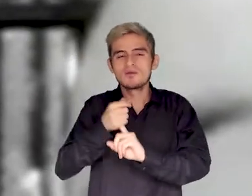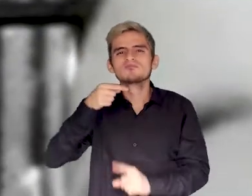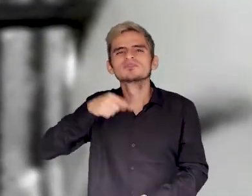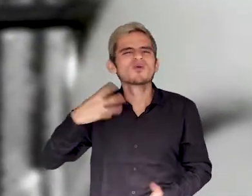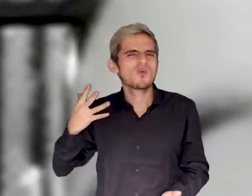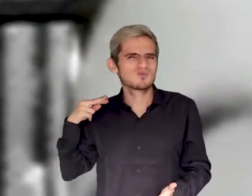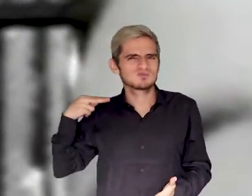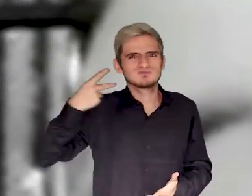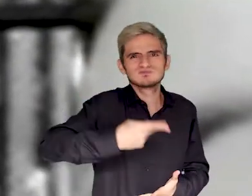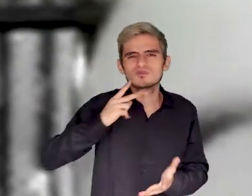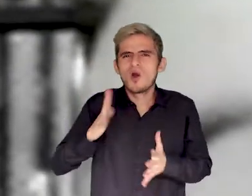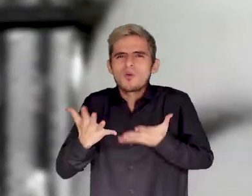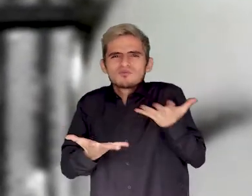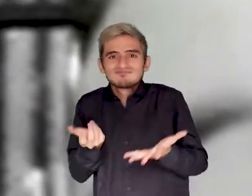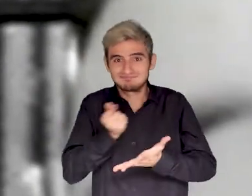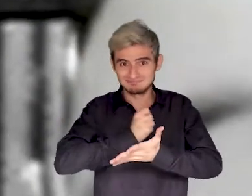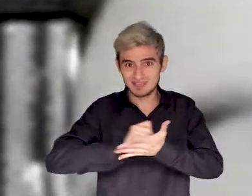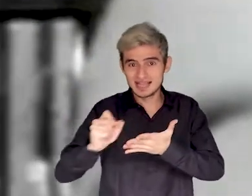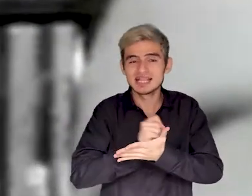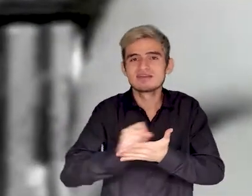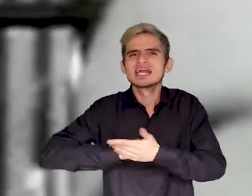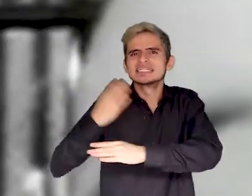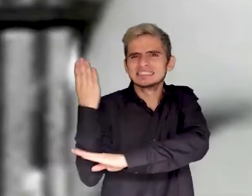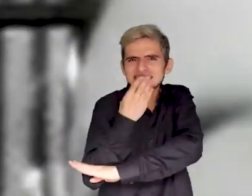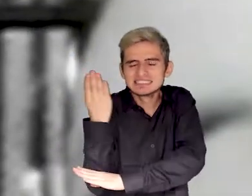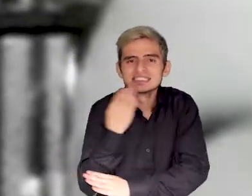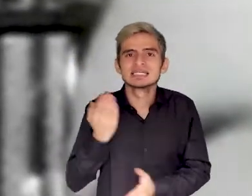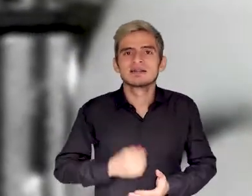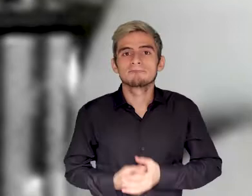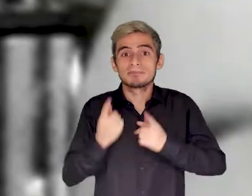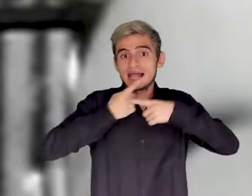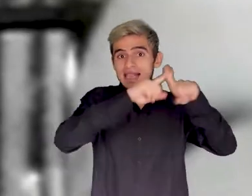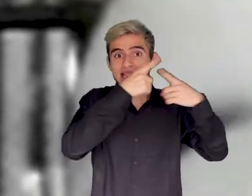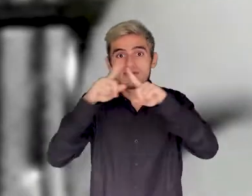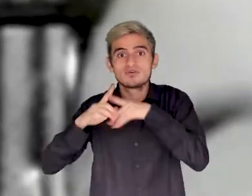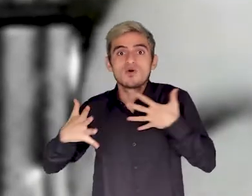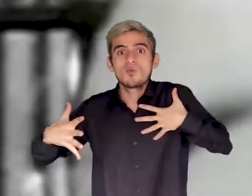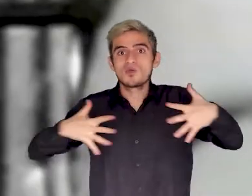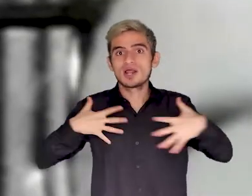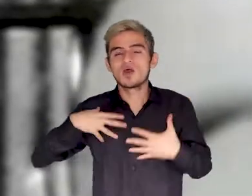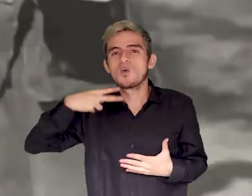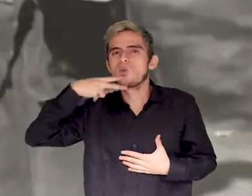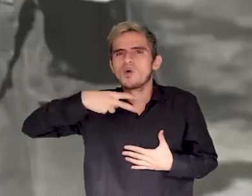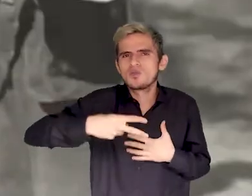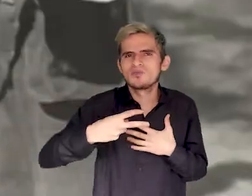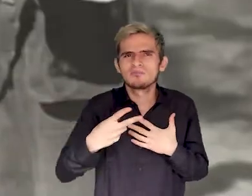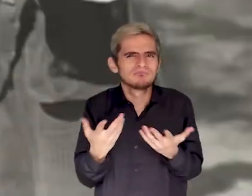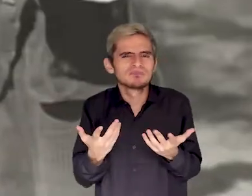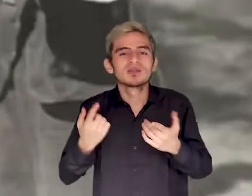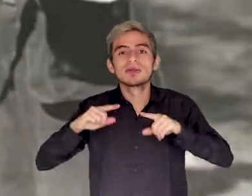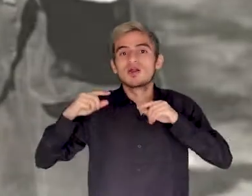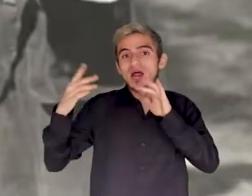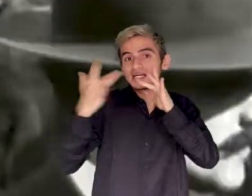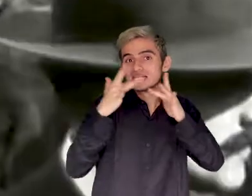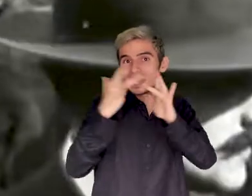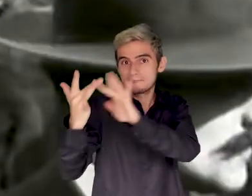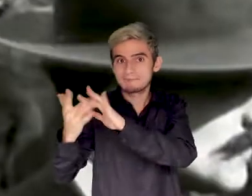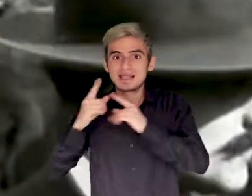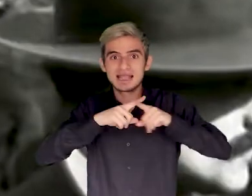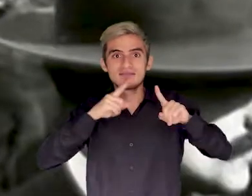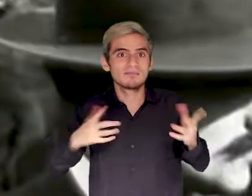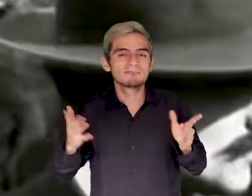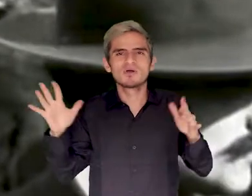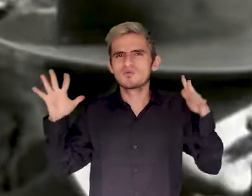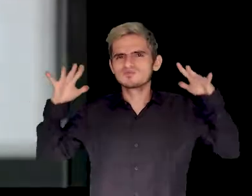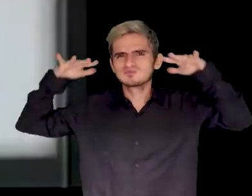Alice descubrió con sus guiones la narrativa del cine. Exploró diversos géneros fílmicos, los cuales hicieron que sus historias llegaran a todo tipo